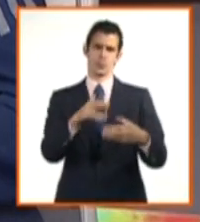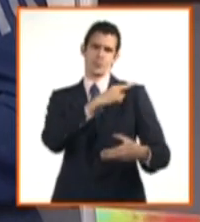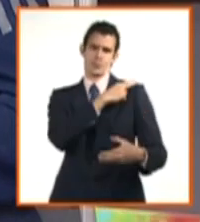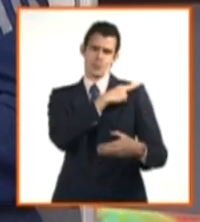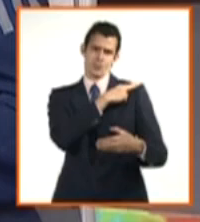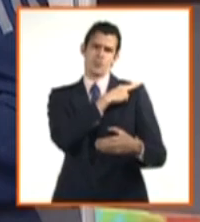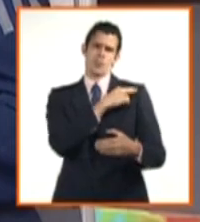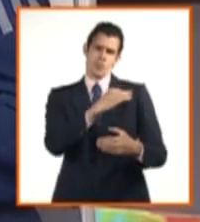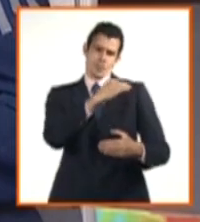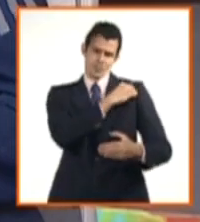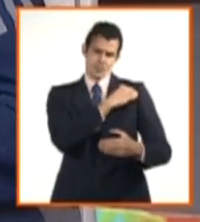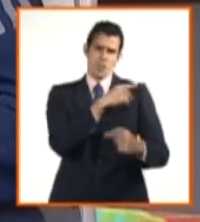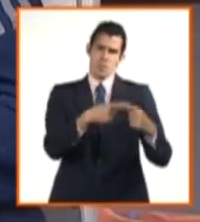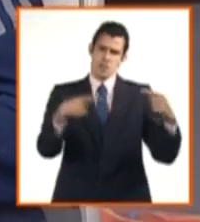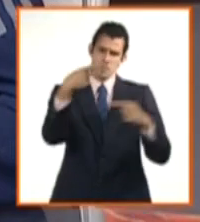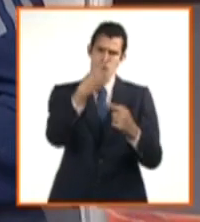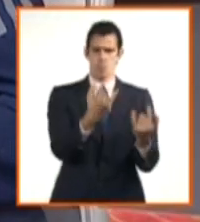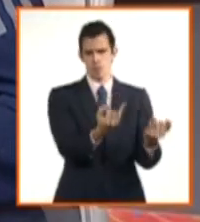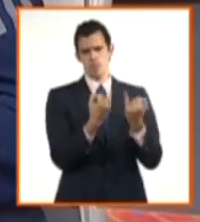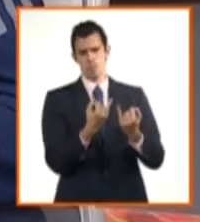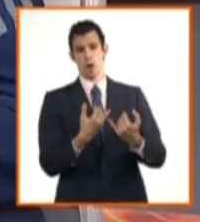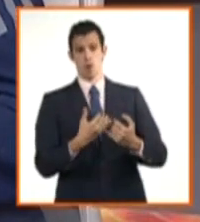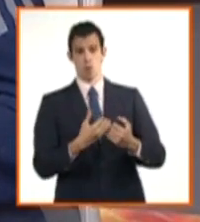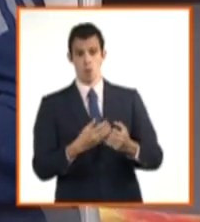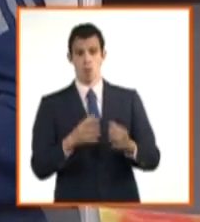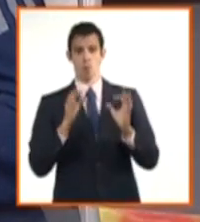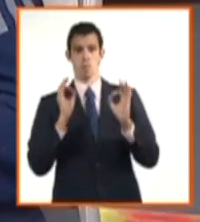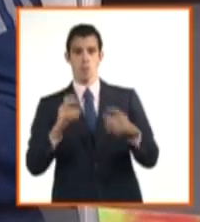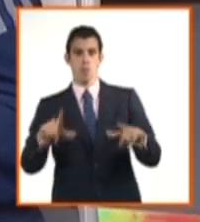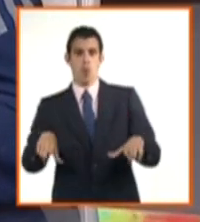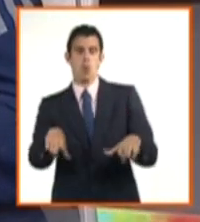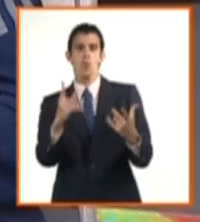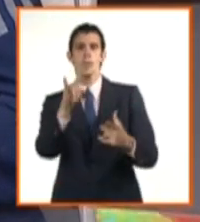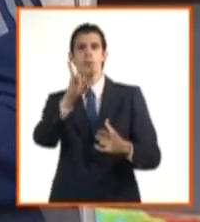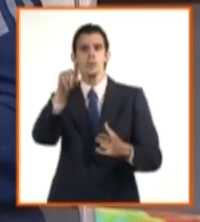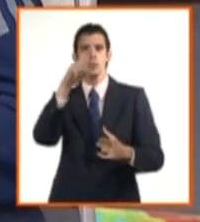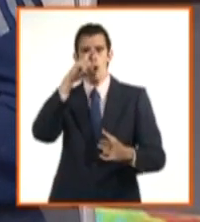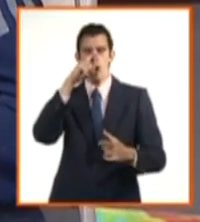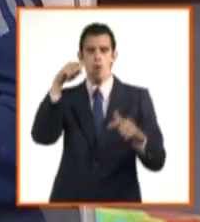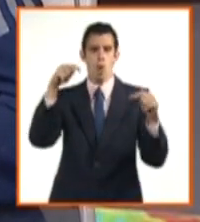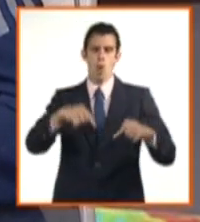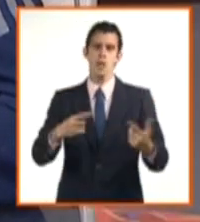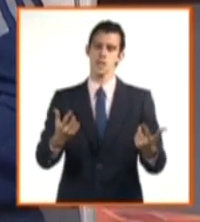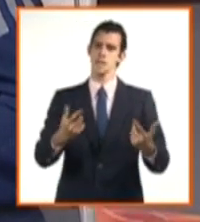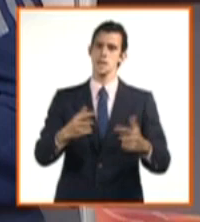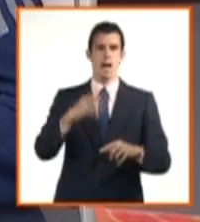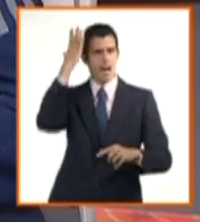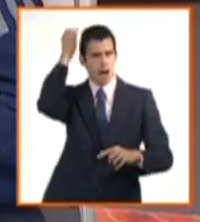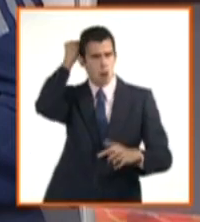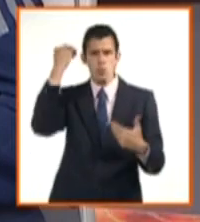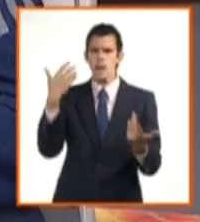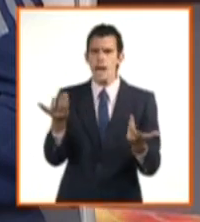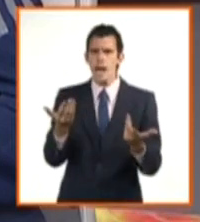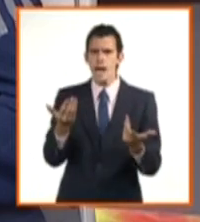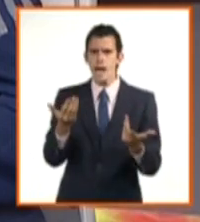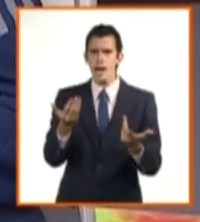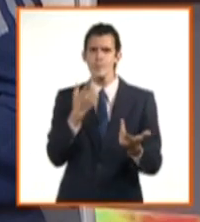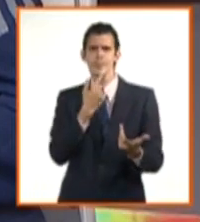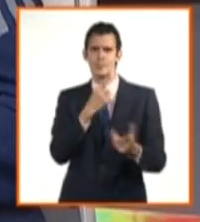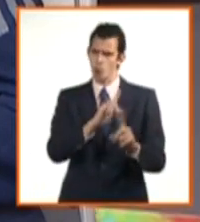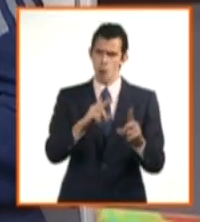general del ejército y cuanto seguimiento le ha dado a este fenómeno climatológico las afectaciones en el occidente del país en la capital